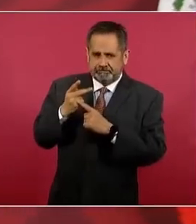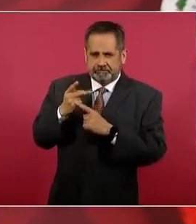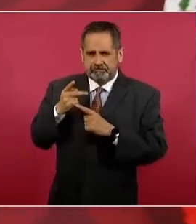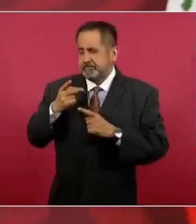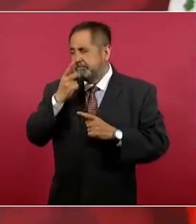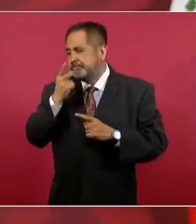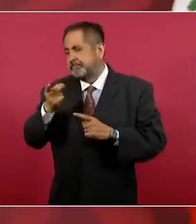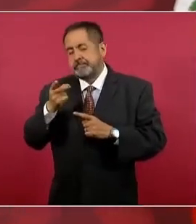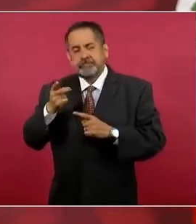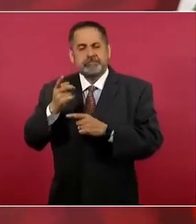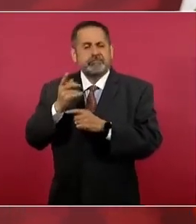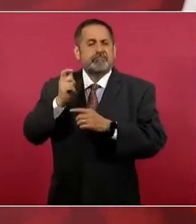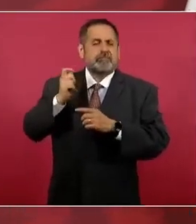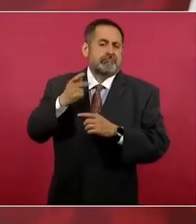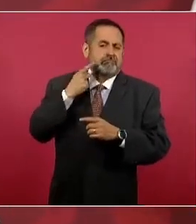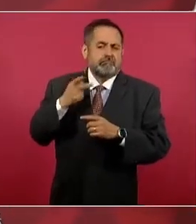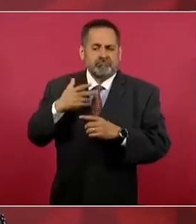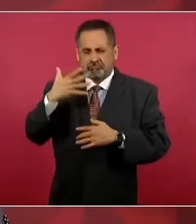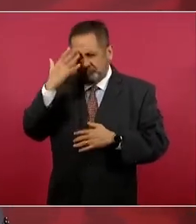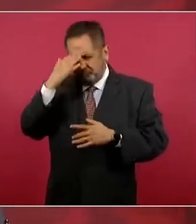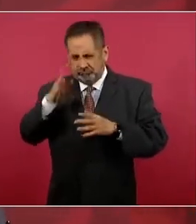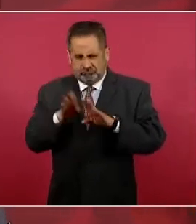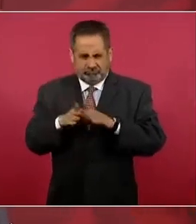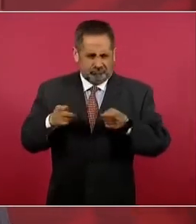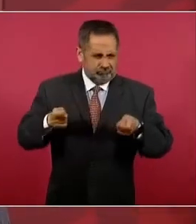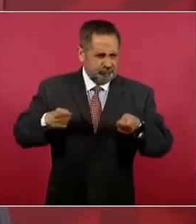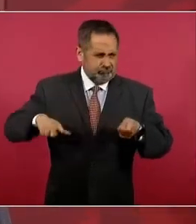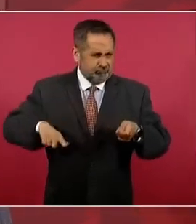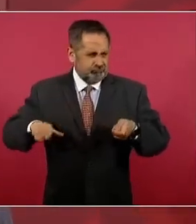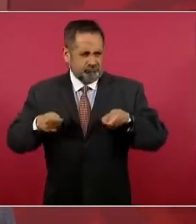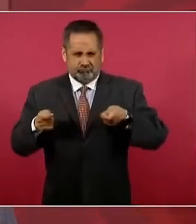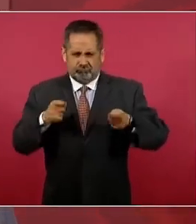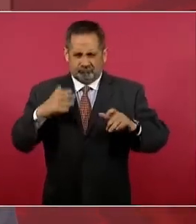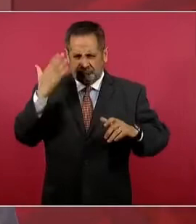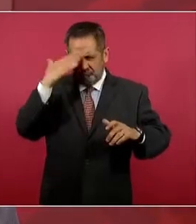ciencia de gobernar.